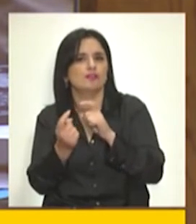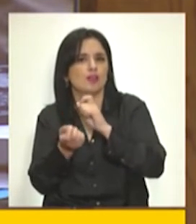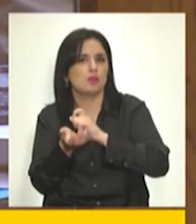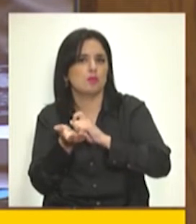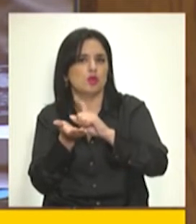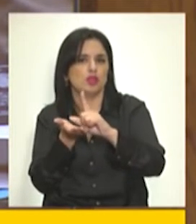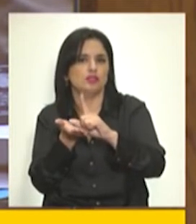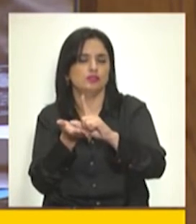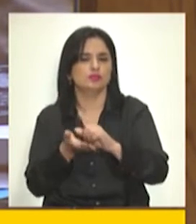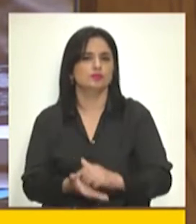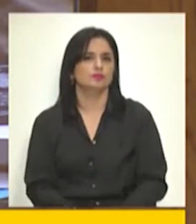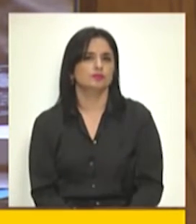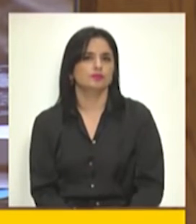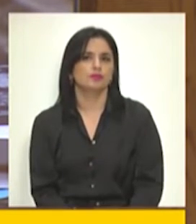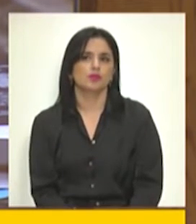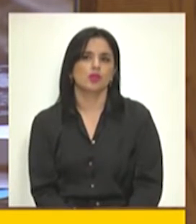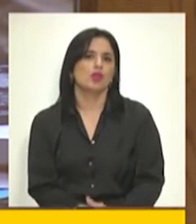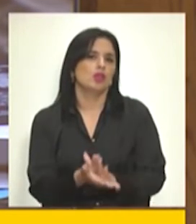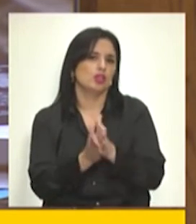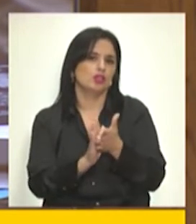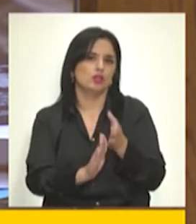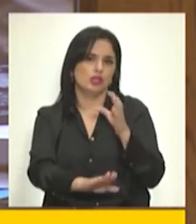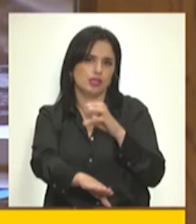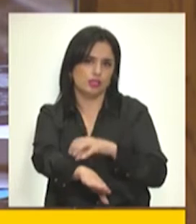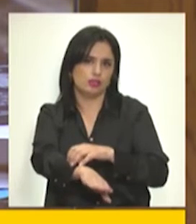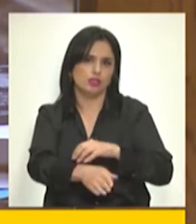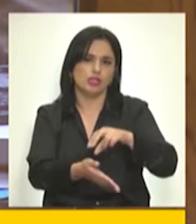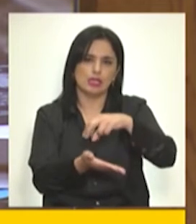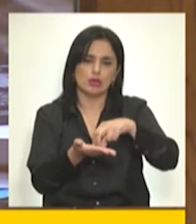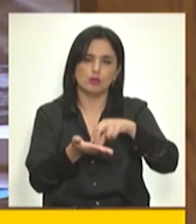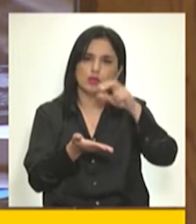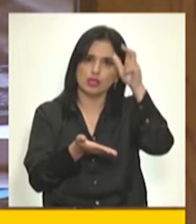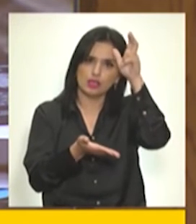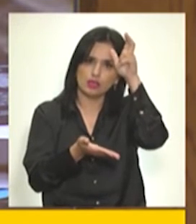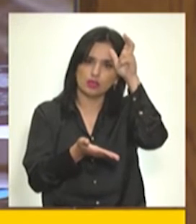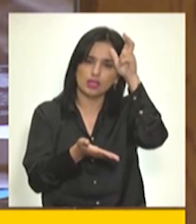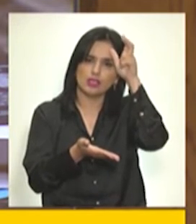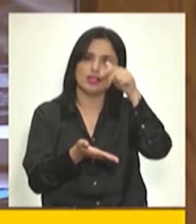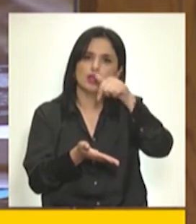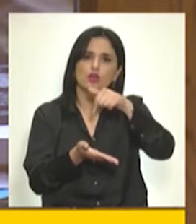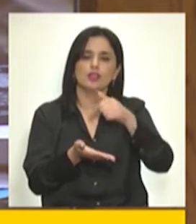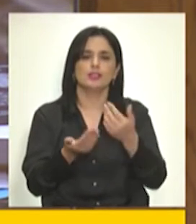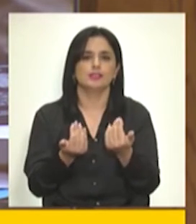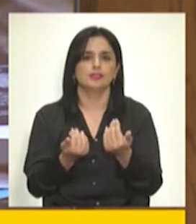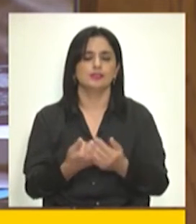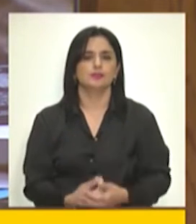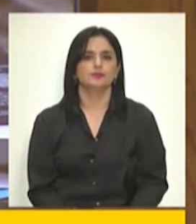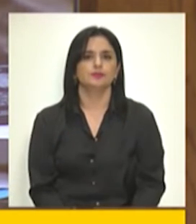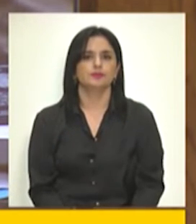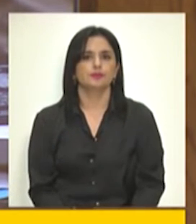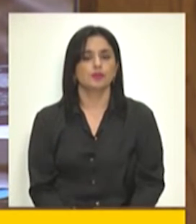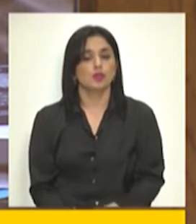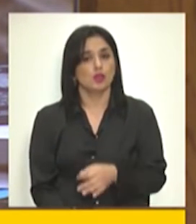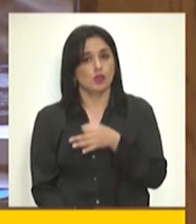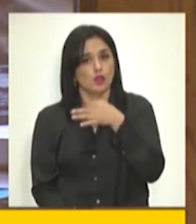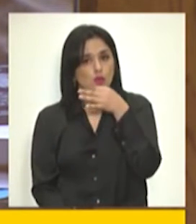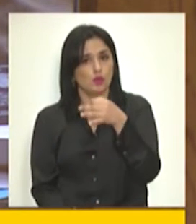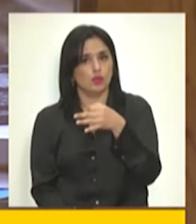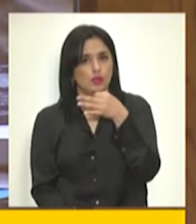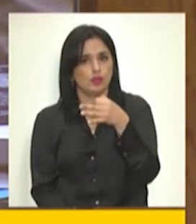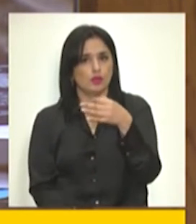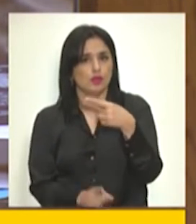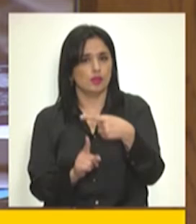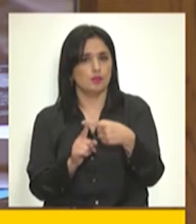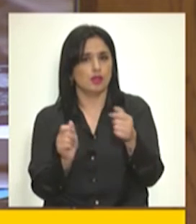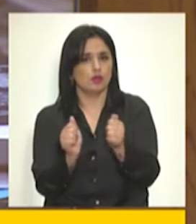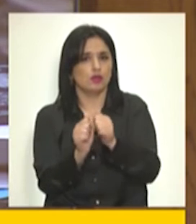toda la región de aysén y la comuna coyhaique y la ciudad de coyhaique en particular hoy día se merece hago estas palabras además con el respaldo y